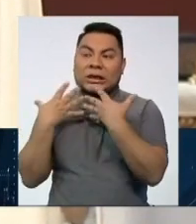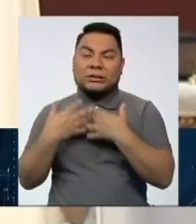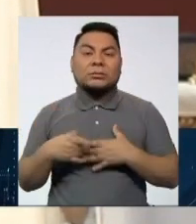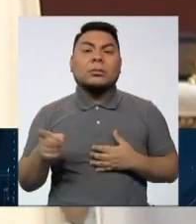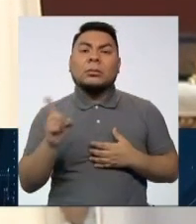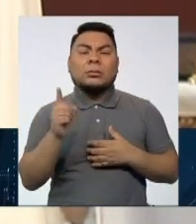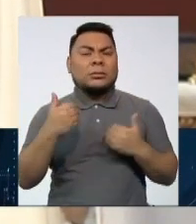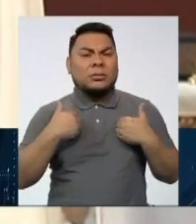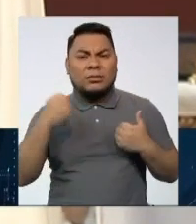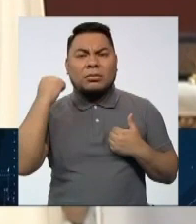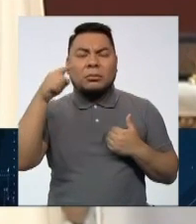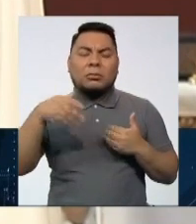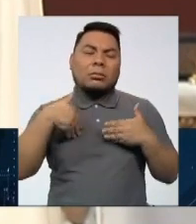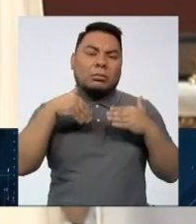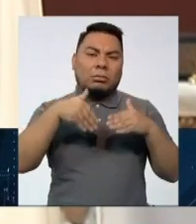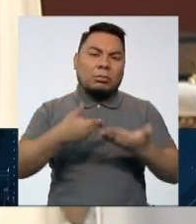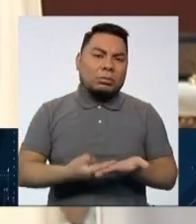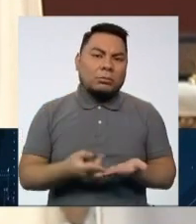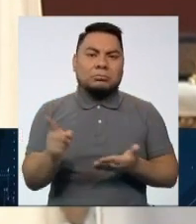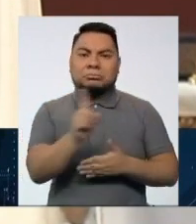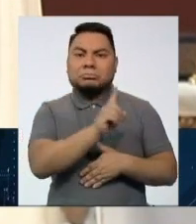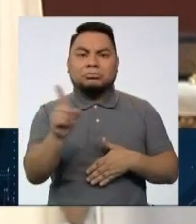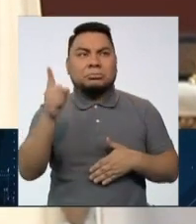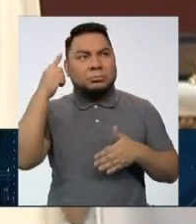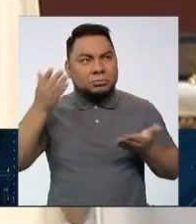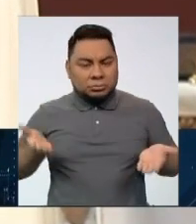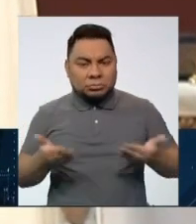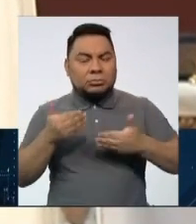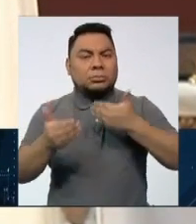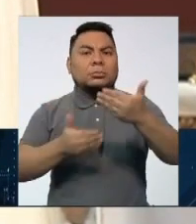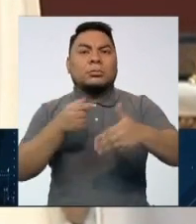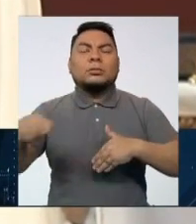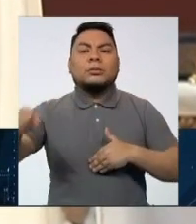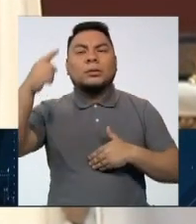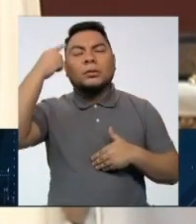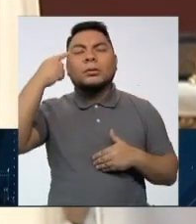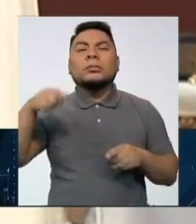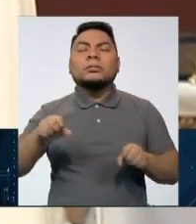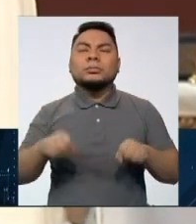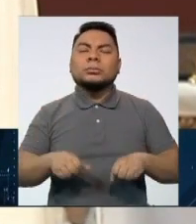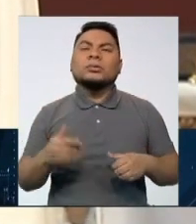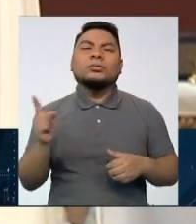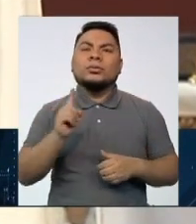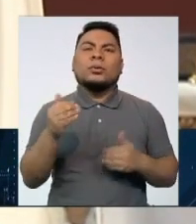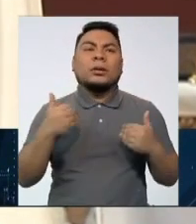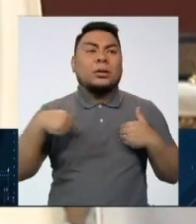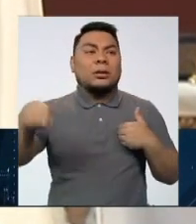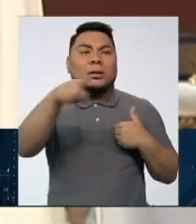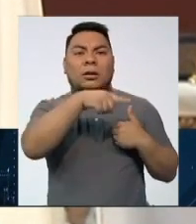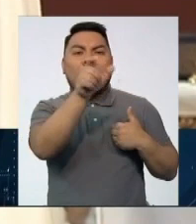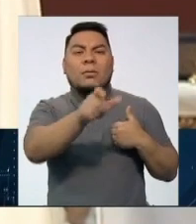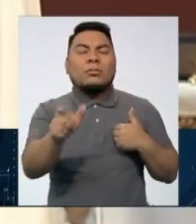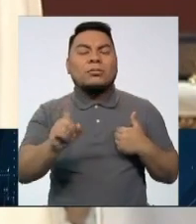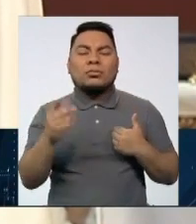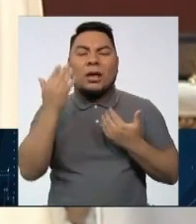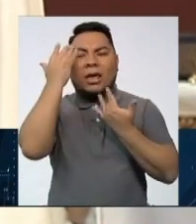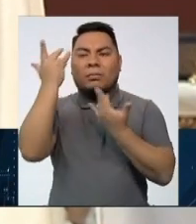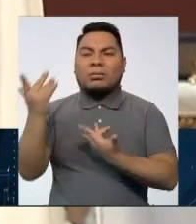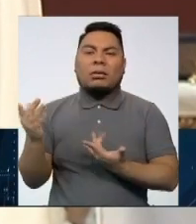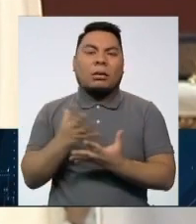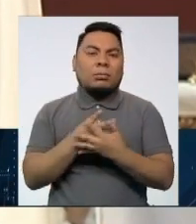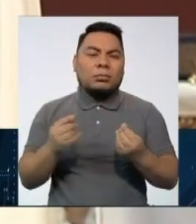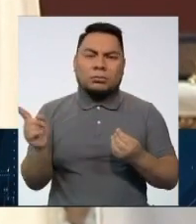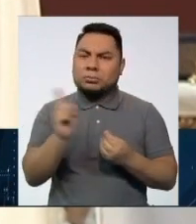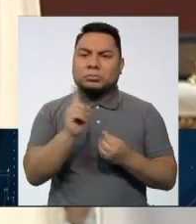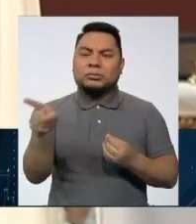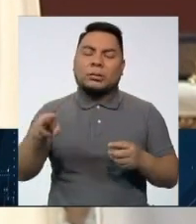al desaliento, ni nos debemos descorazonar como quienes no tienen esperanza. No